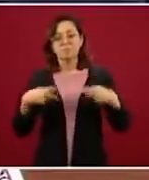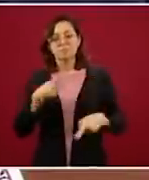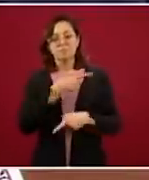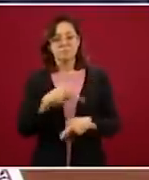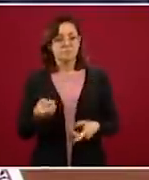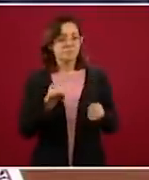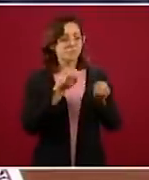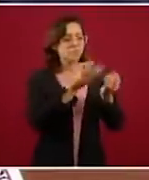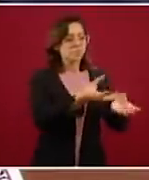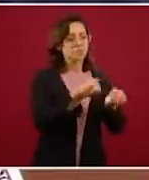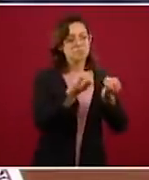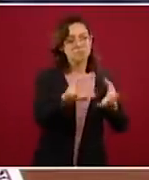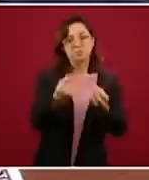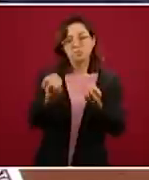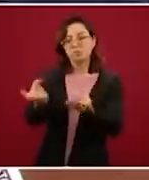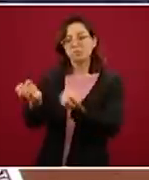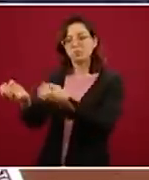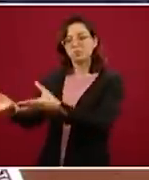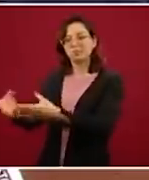pobre.